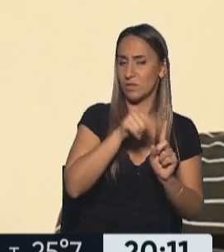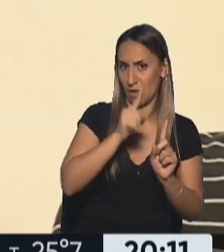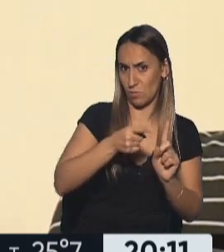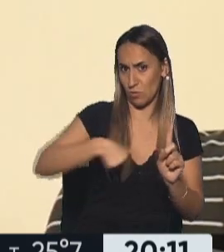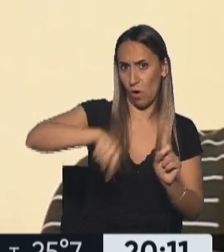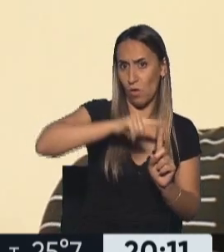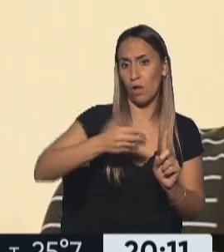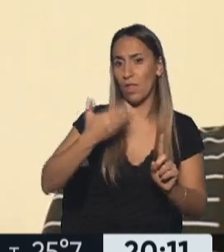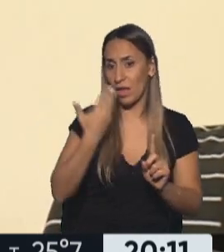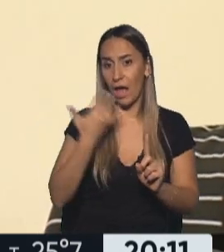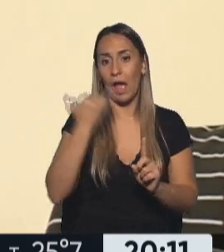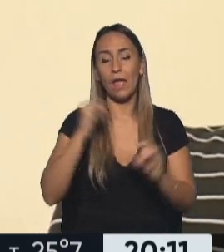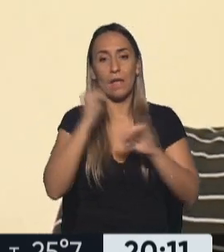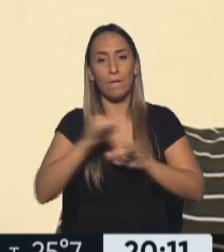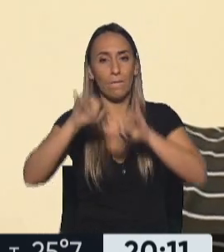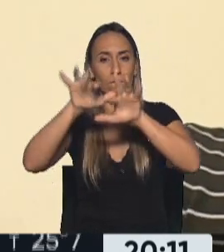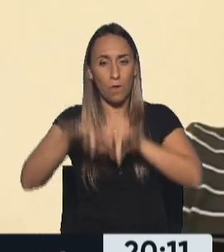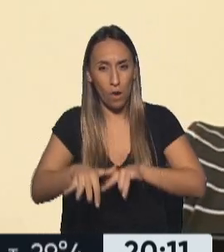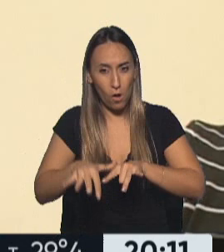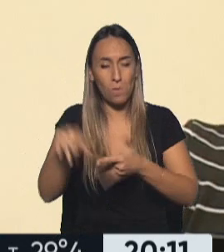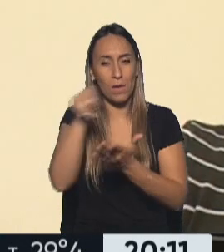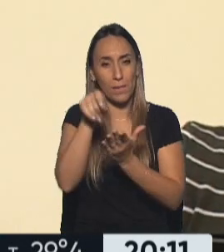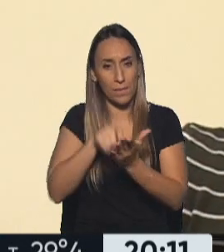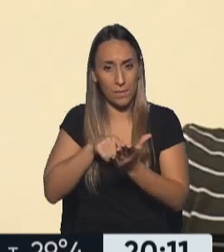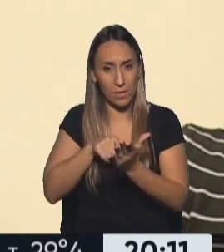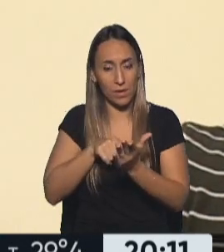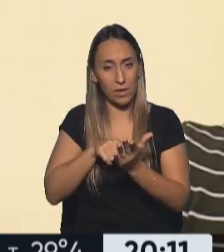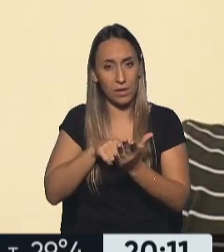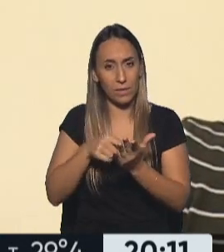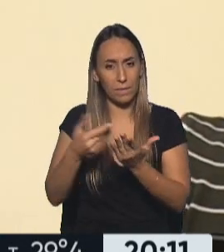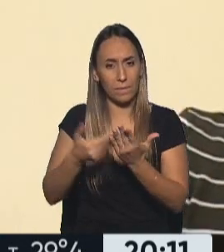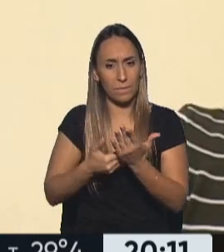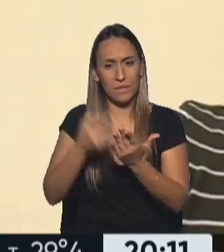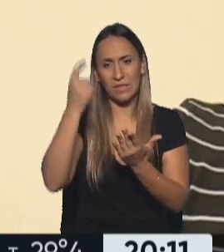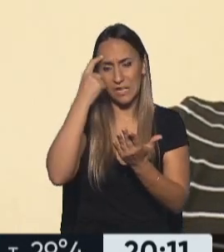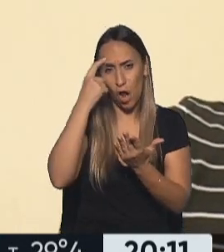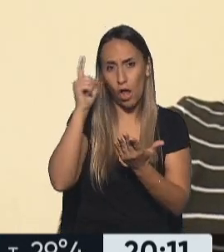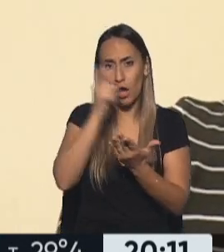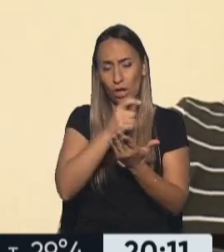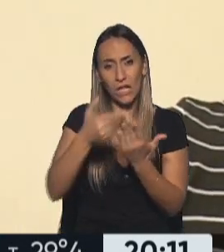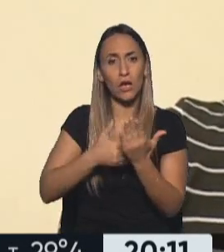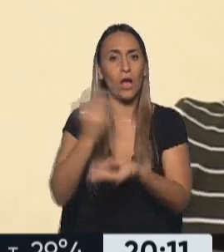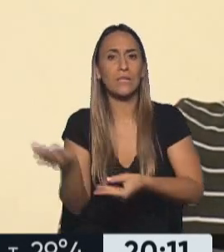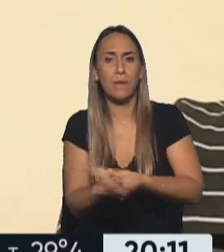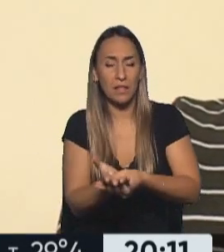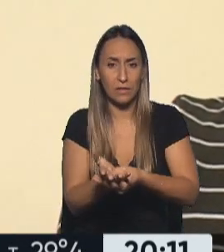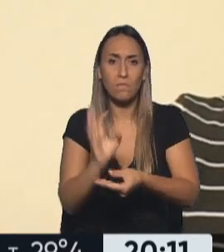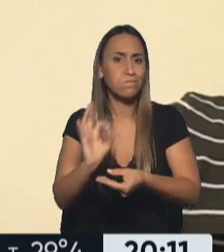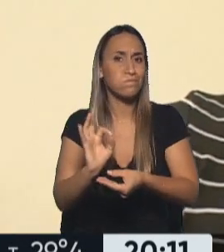algunos informes psicológicos ya estaban en el expediente. Ahora lo que